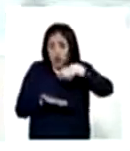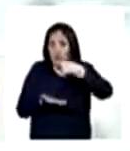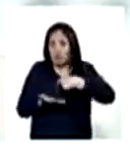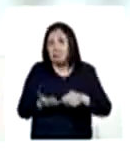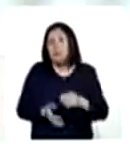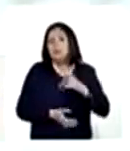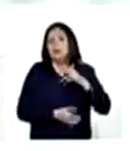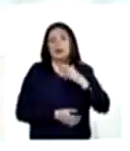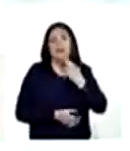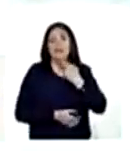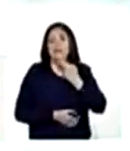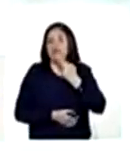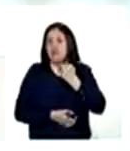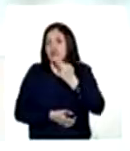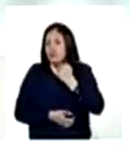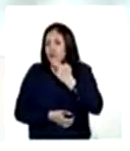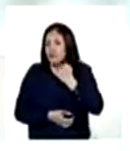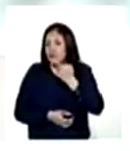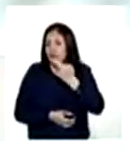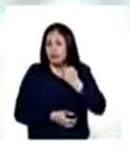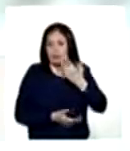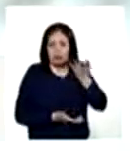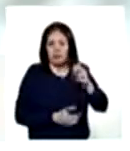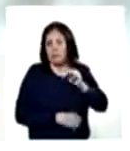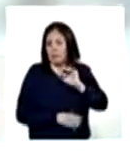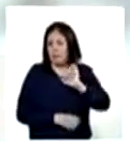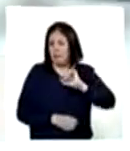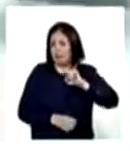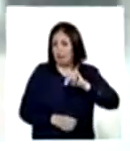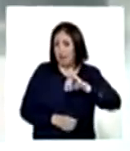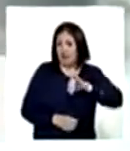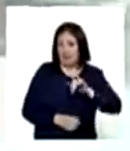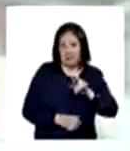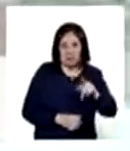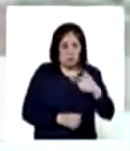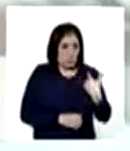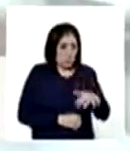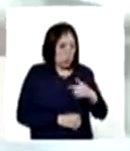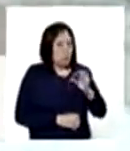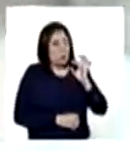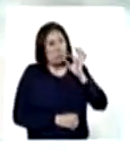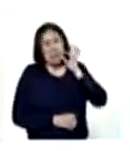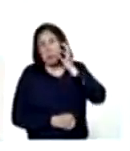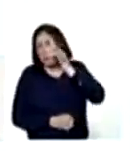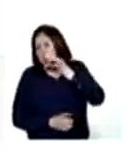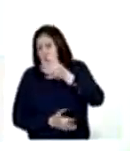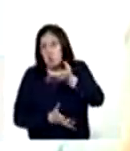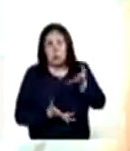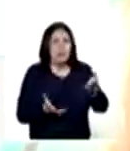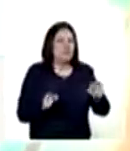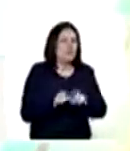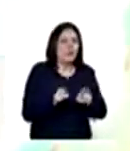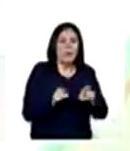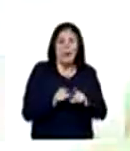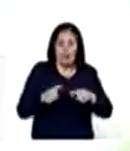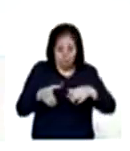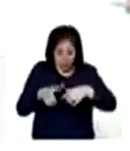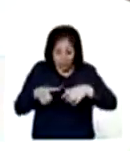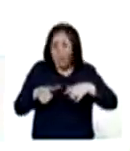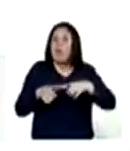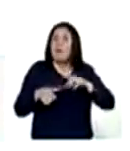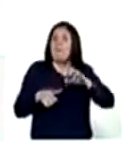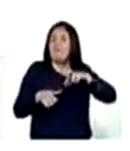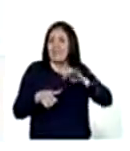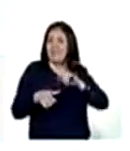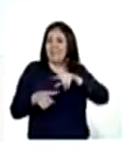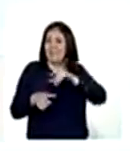manjar, que es un manjar casero. Aguadito, delicioso. Esto parece un panqueque, chicas. Un panqueque. Y les